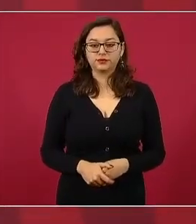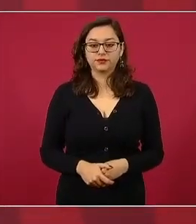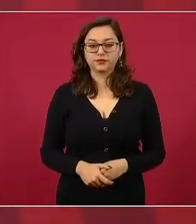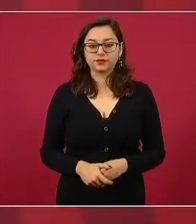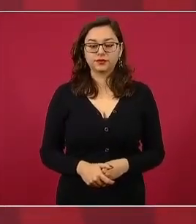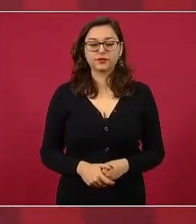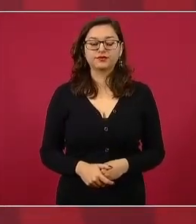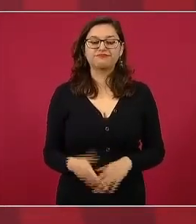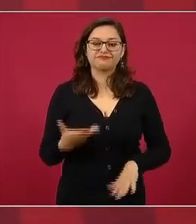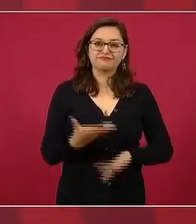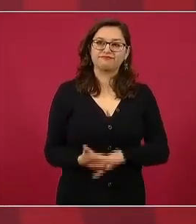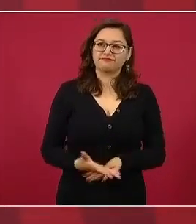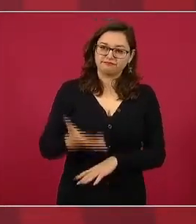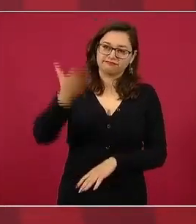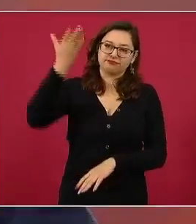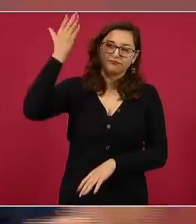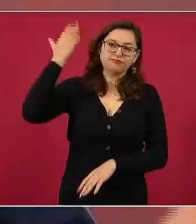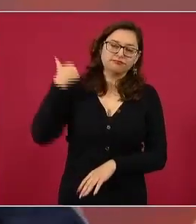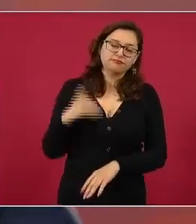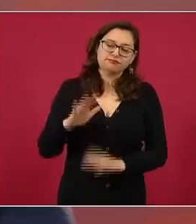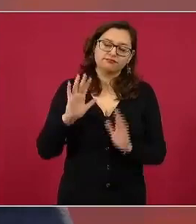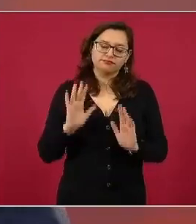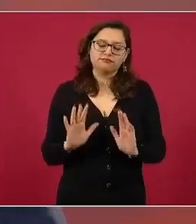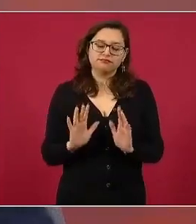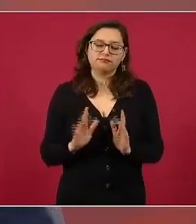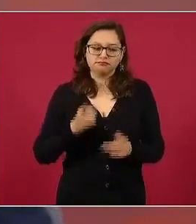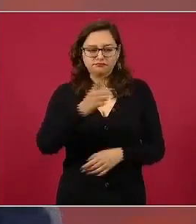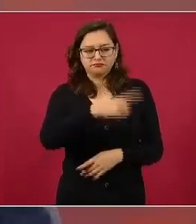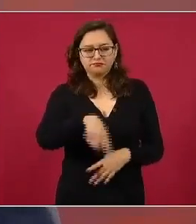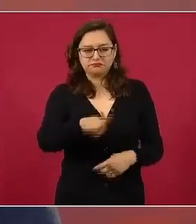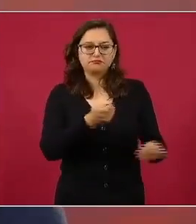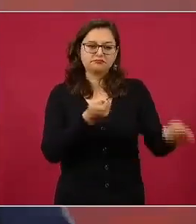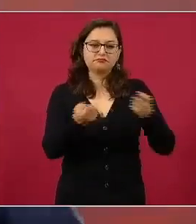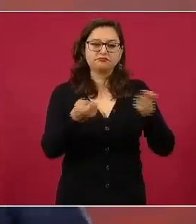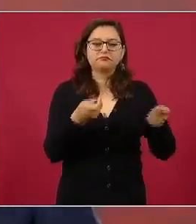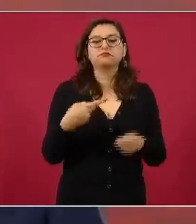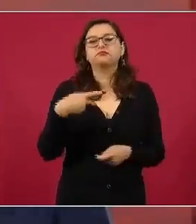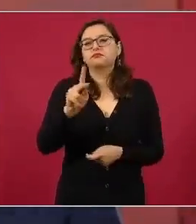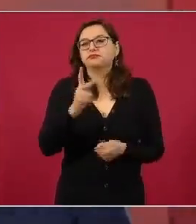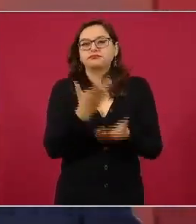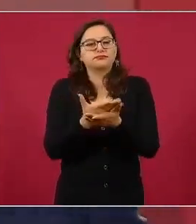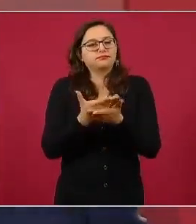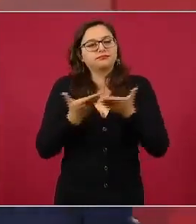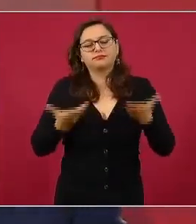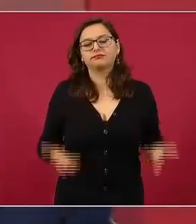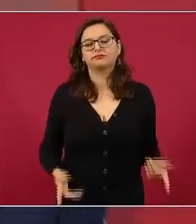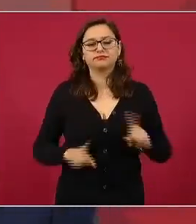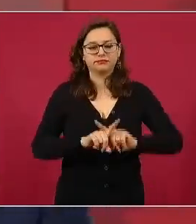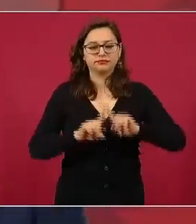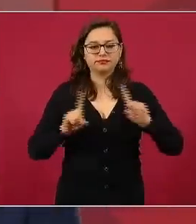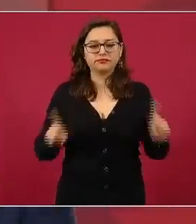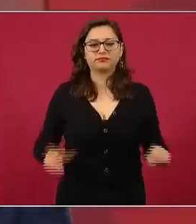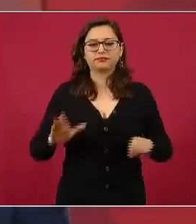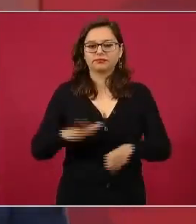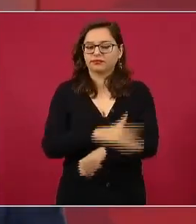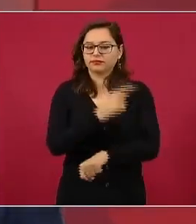Antes era distinto, ahora ya esto es porque tenemos un pueblo muy avispado, muy